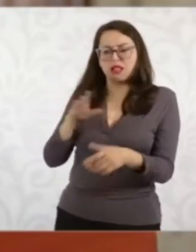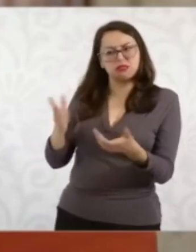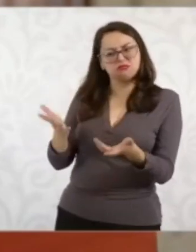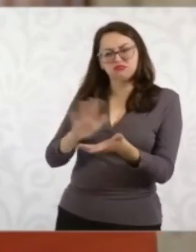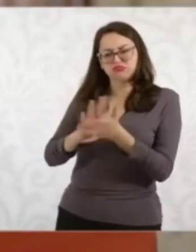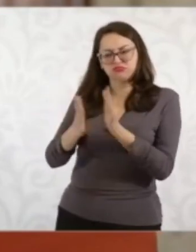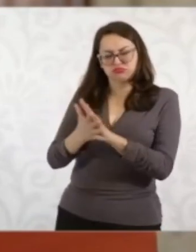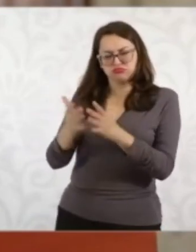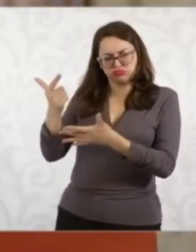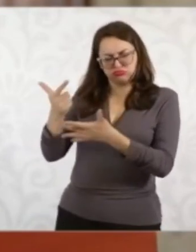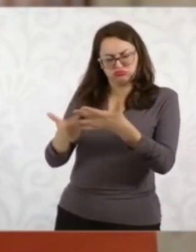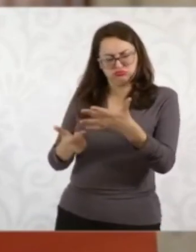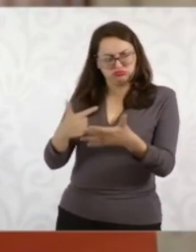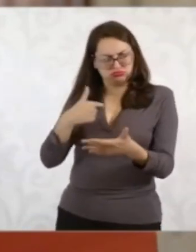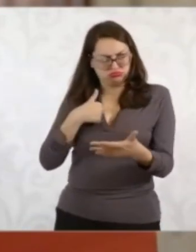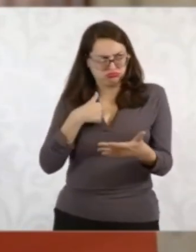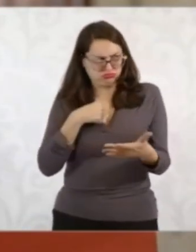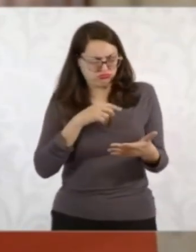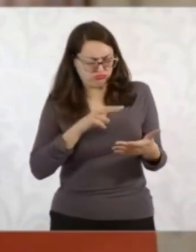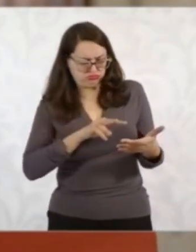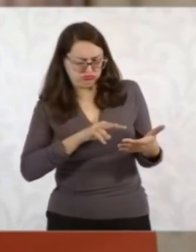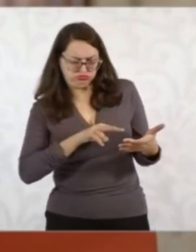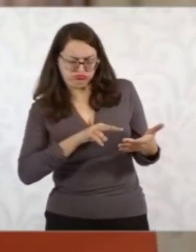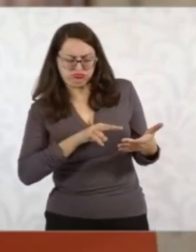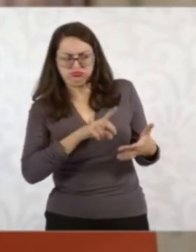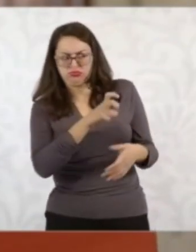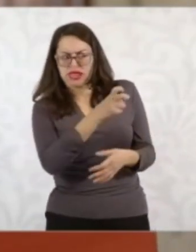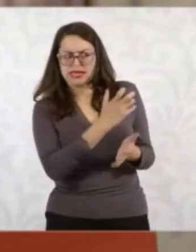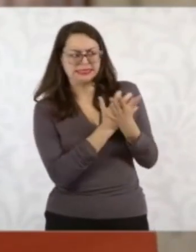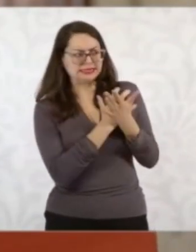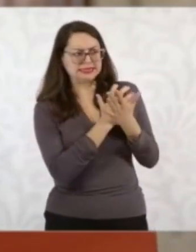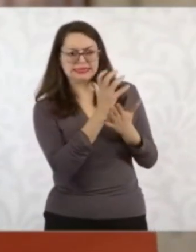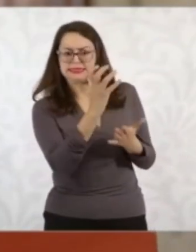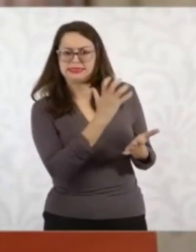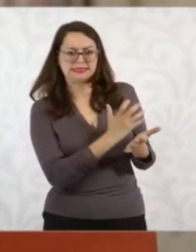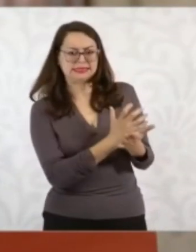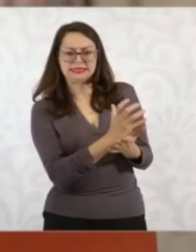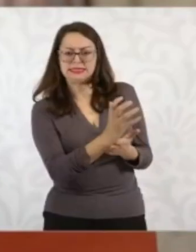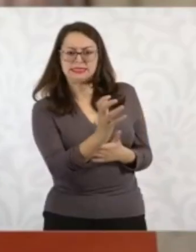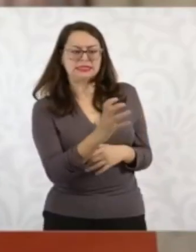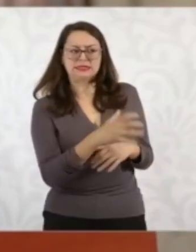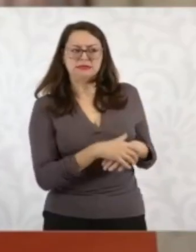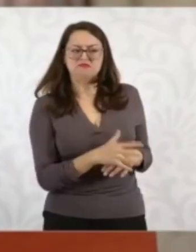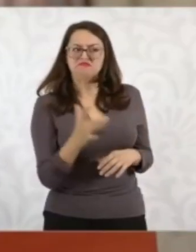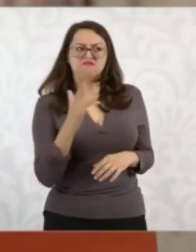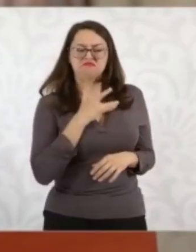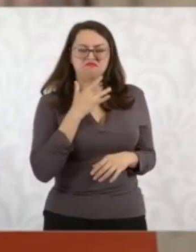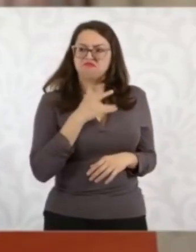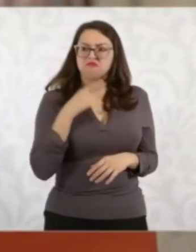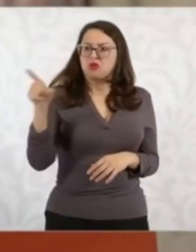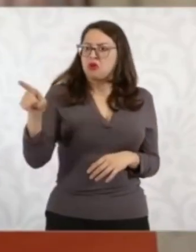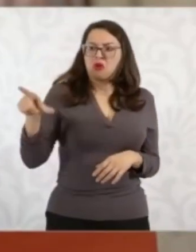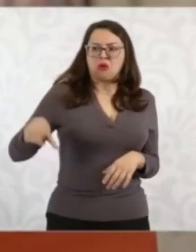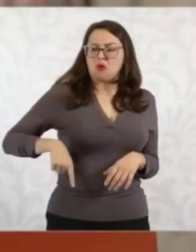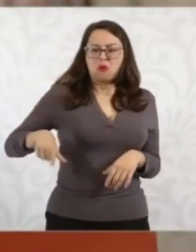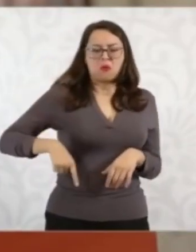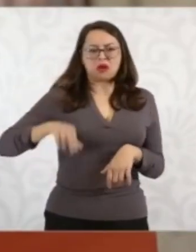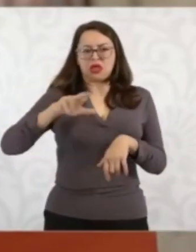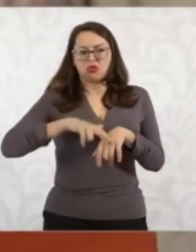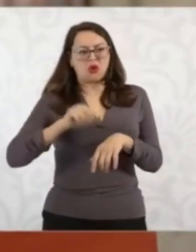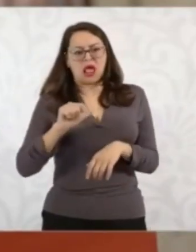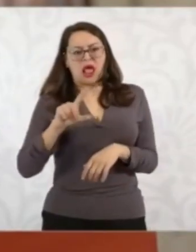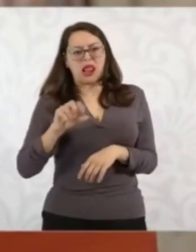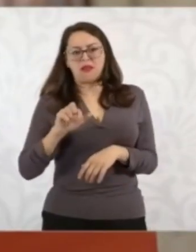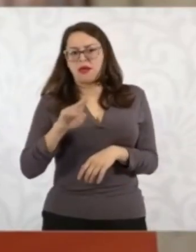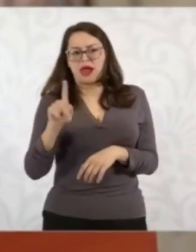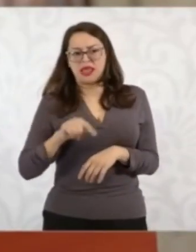embajador rayaban en el exceso. Pues francamente no creo en absoluto que Álvarez del Castillo esté